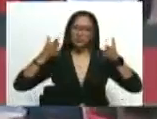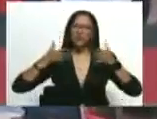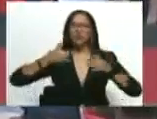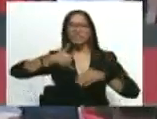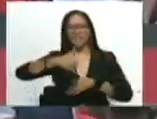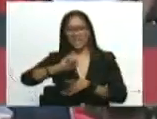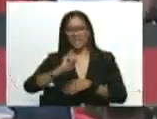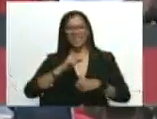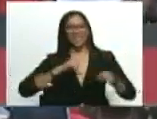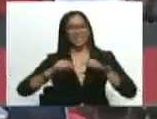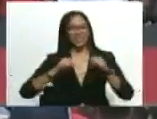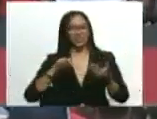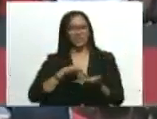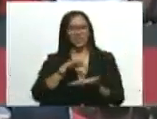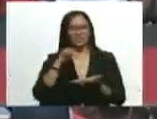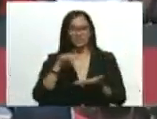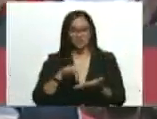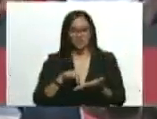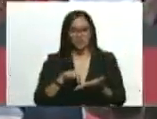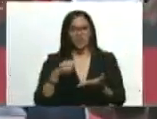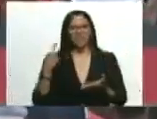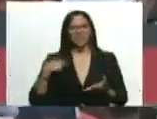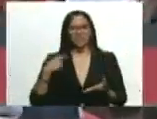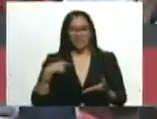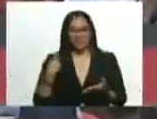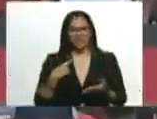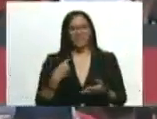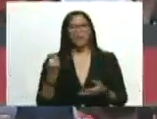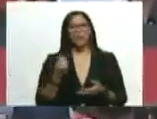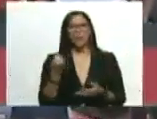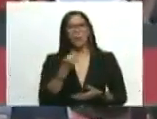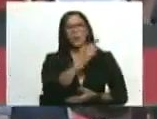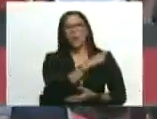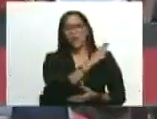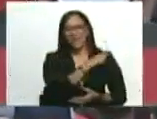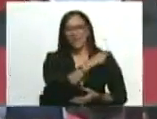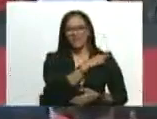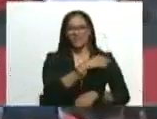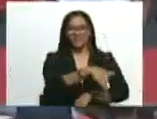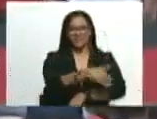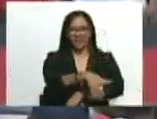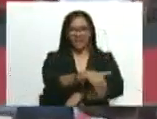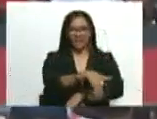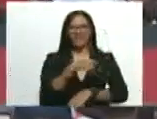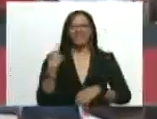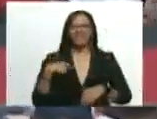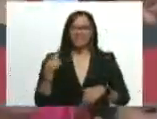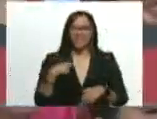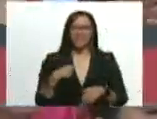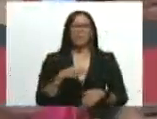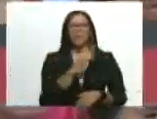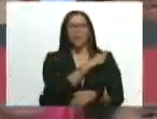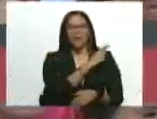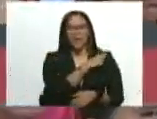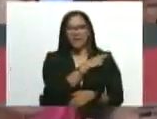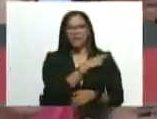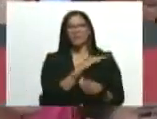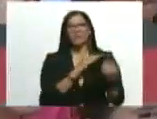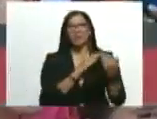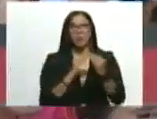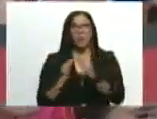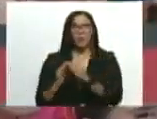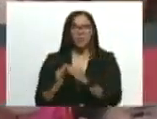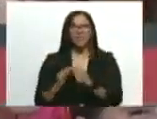nacional tiene que ser como los jefes y jefas de calle tiene que ser como jefes y jefas de comunidad